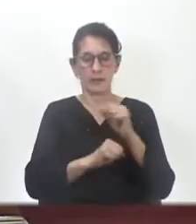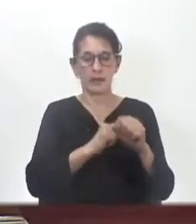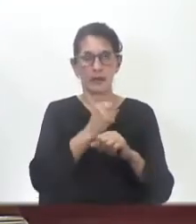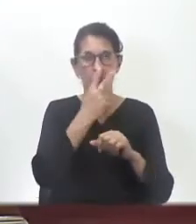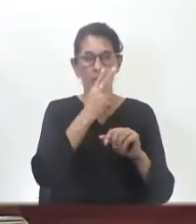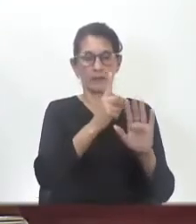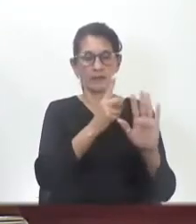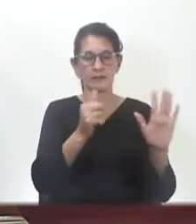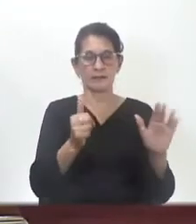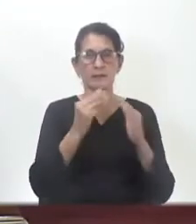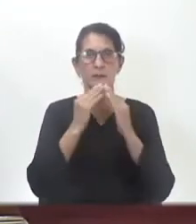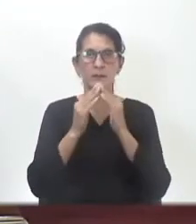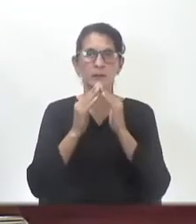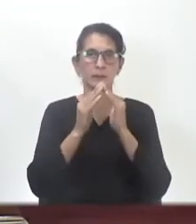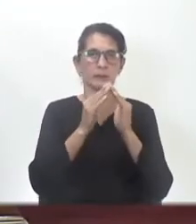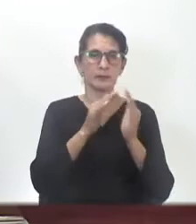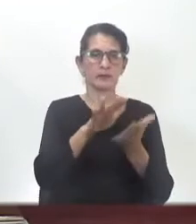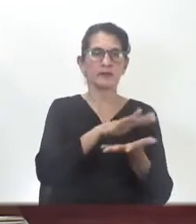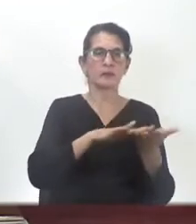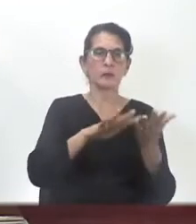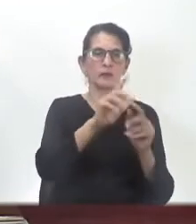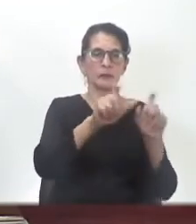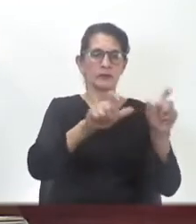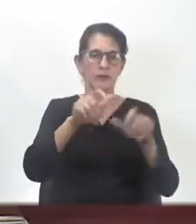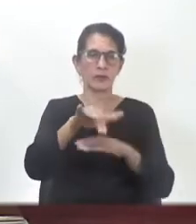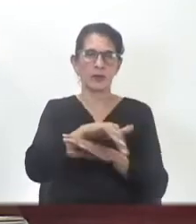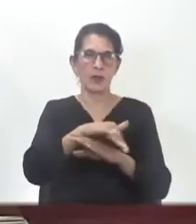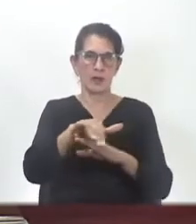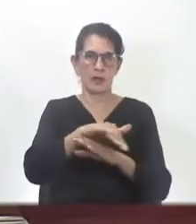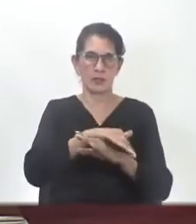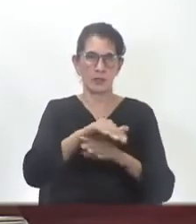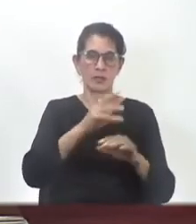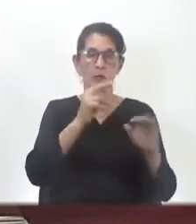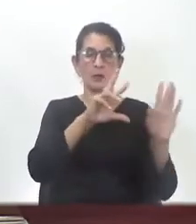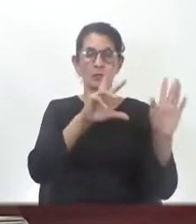un censo de personas en situación de calle, del que surge que el